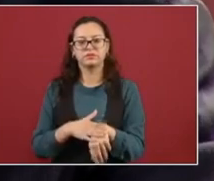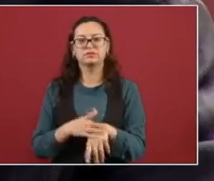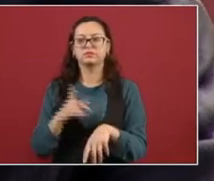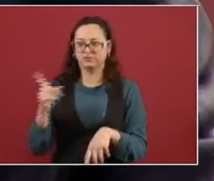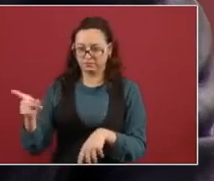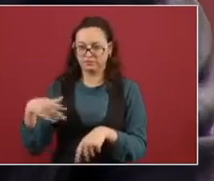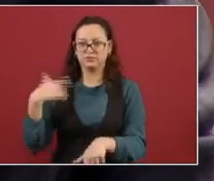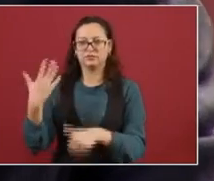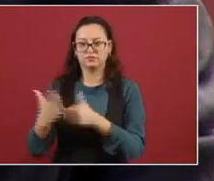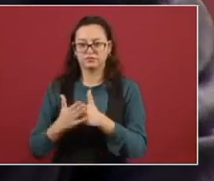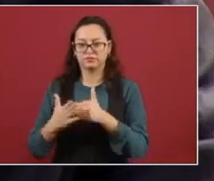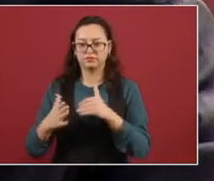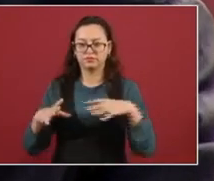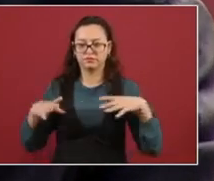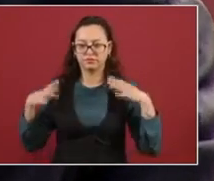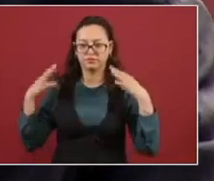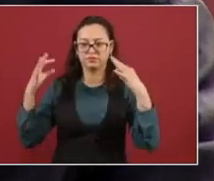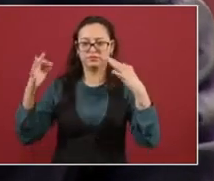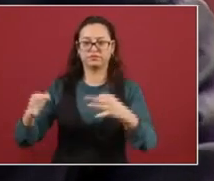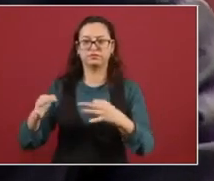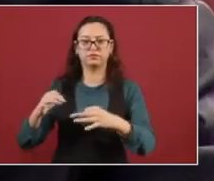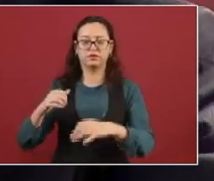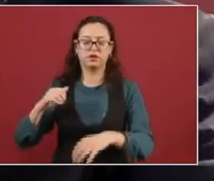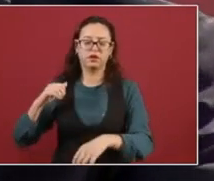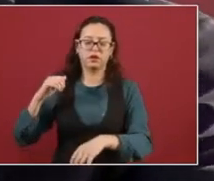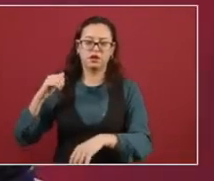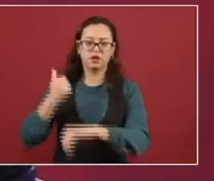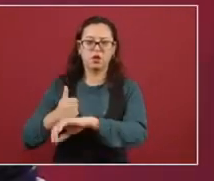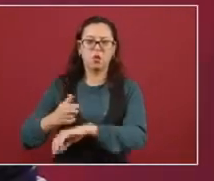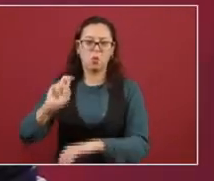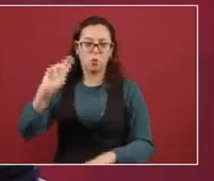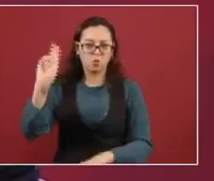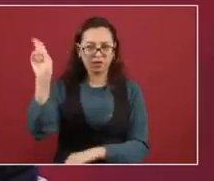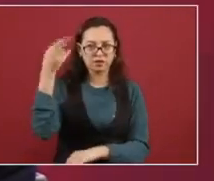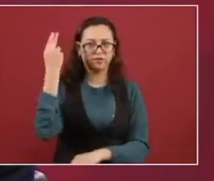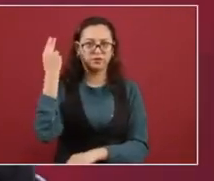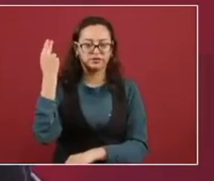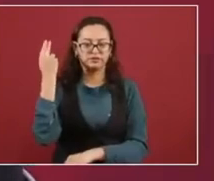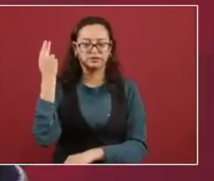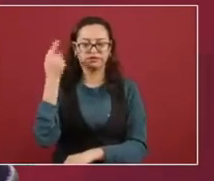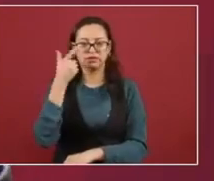establece una universidad pública en Aquismón, en